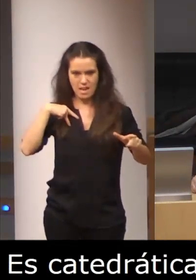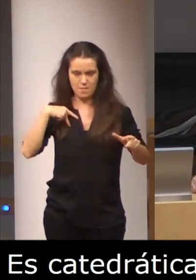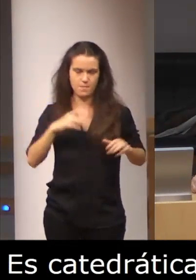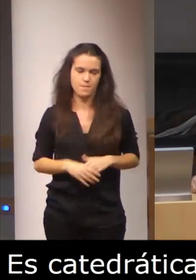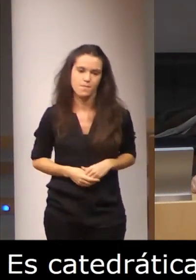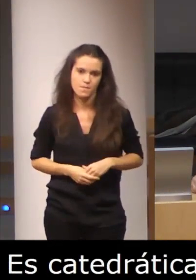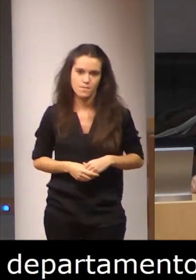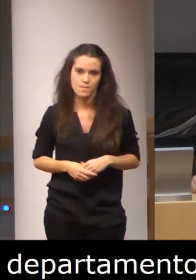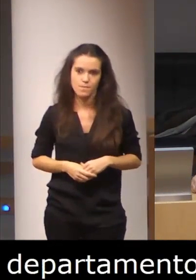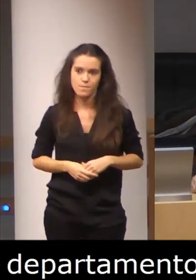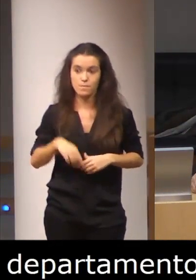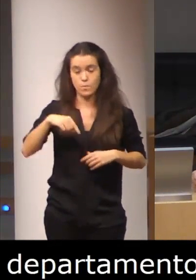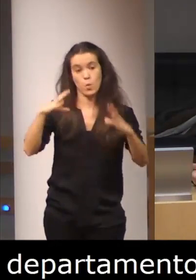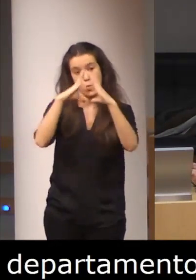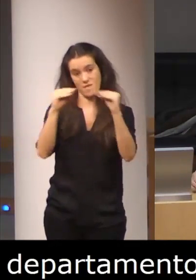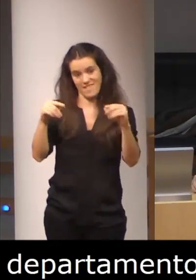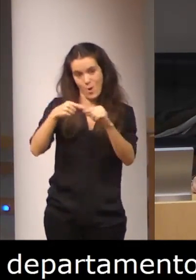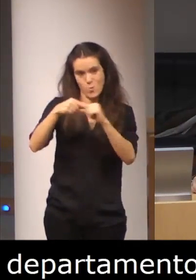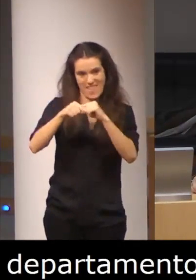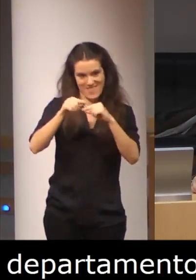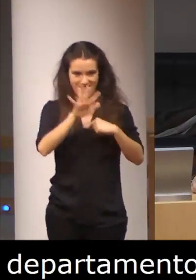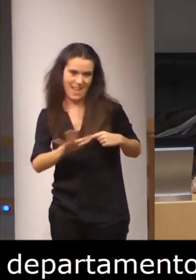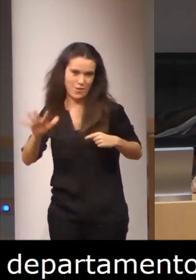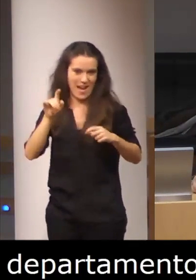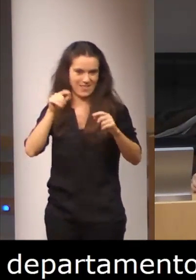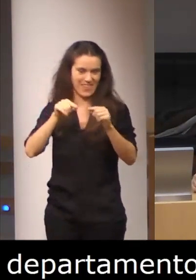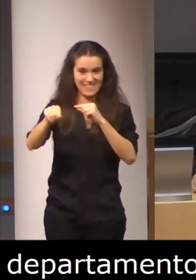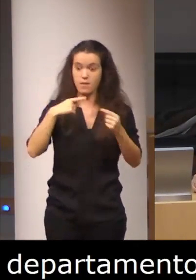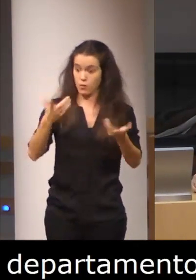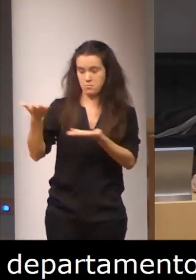la Universidad Nacional de Educación a Distancia, que nos acoge.